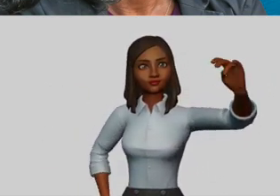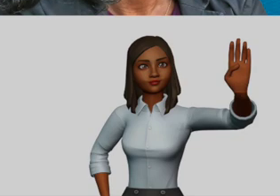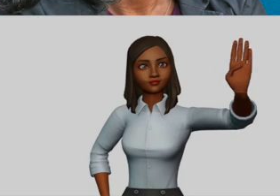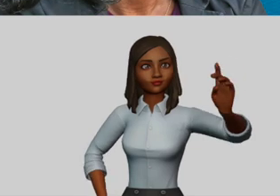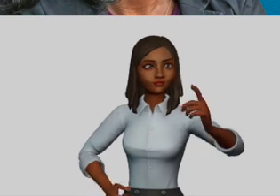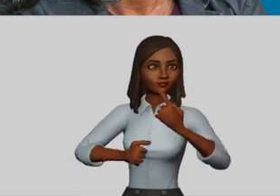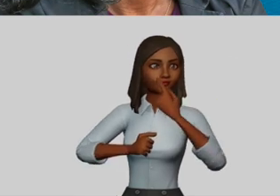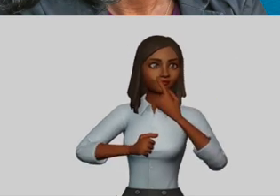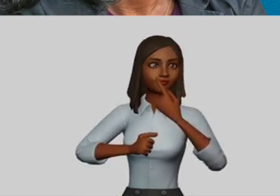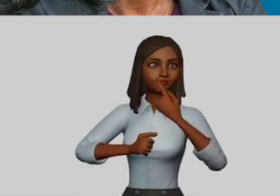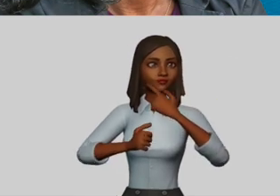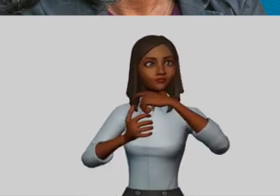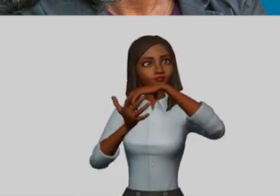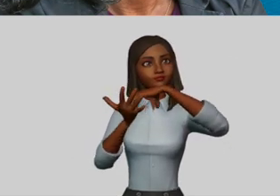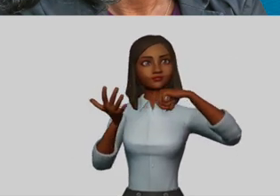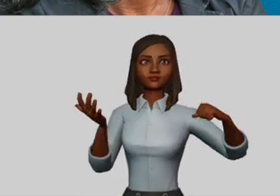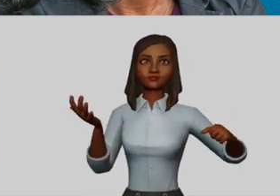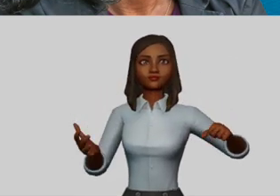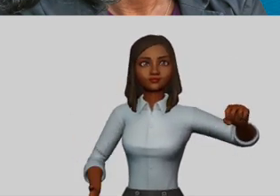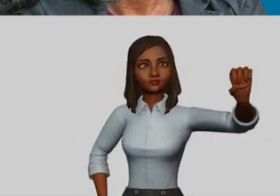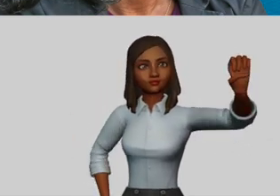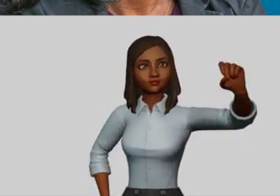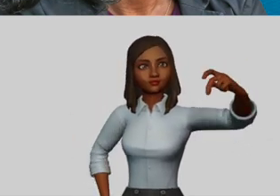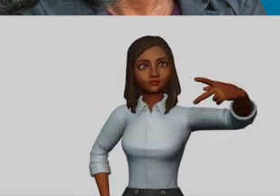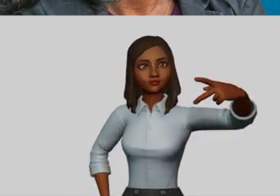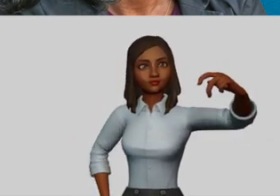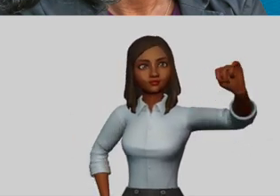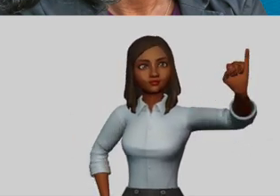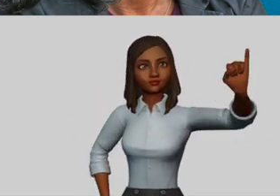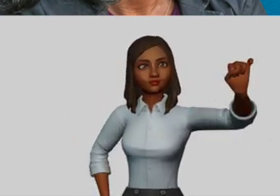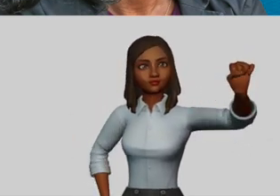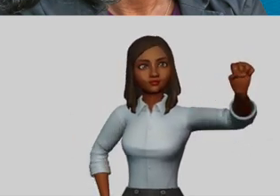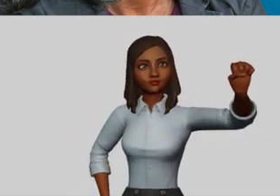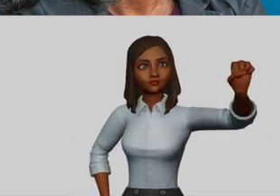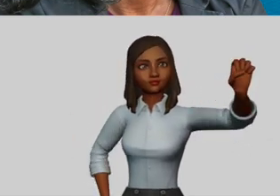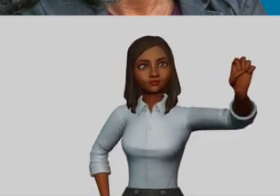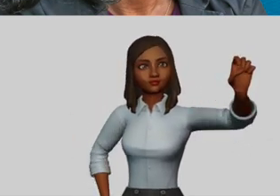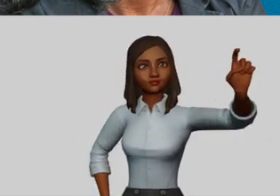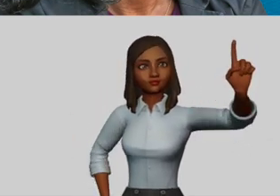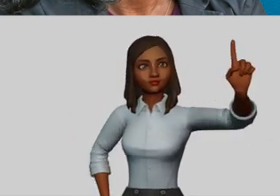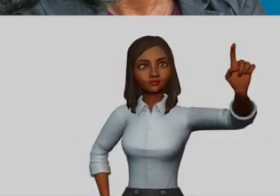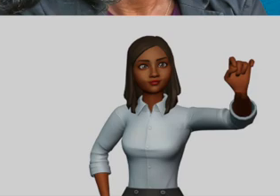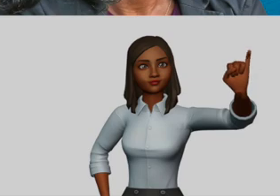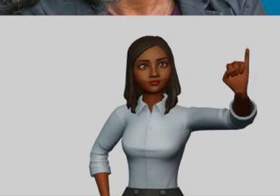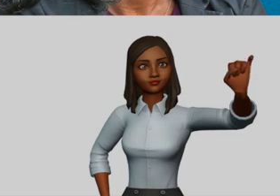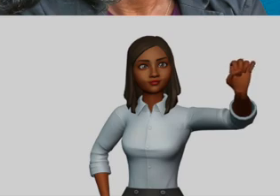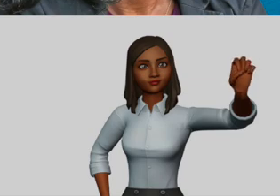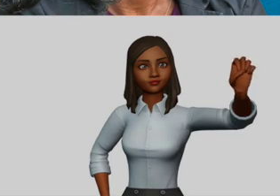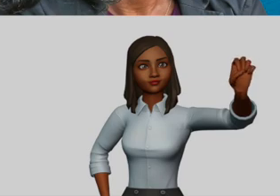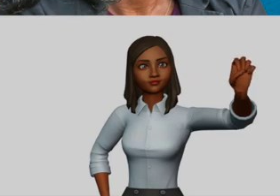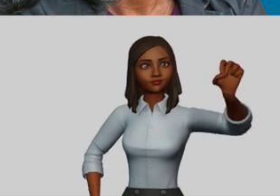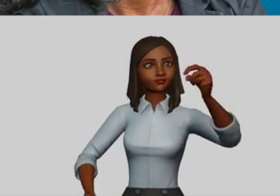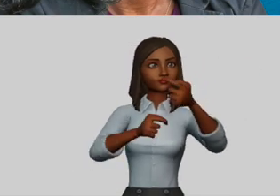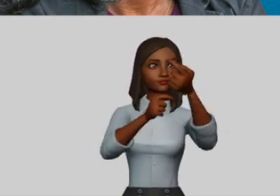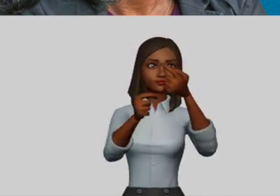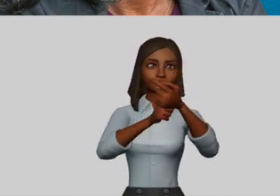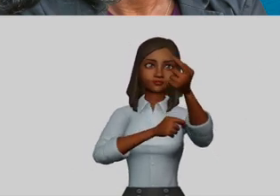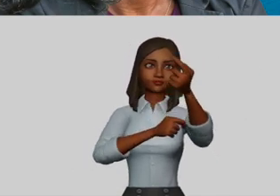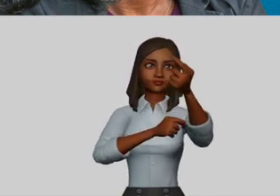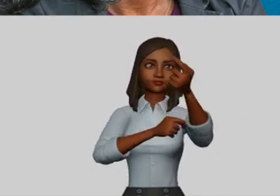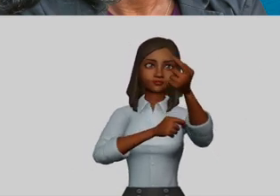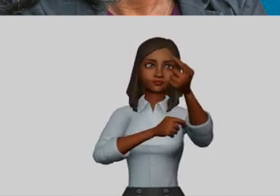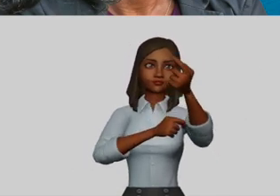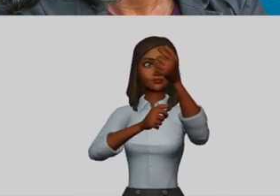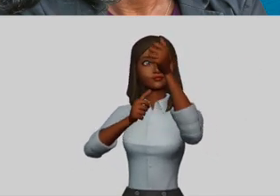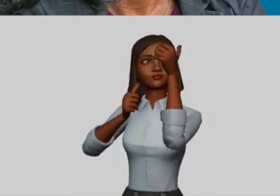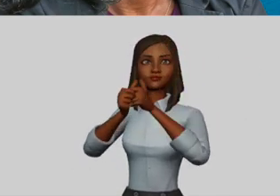hace Fannie Mae es del Treasury de los Estados Unidos, del tesorería. No sé cómo decirlo. Sí, sí, el tesoro. O sea,